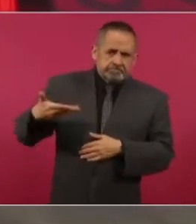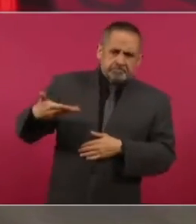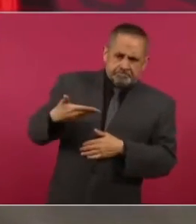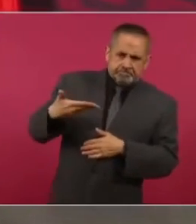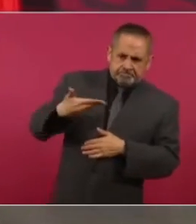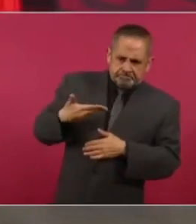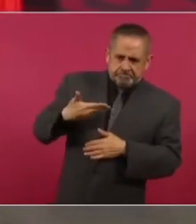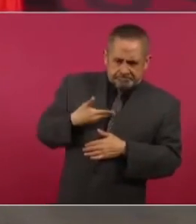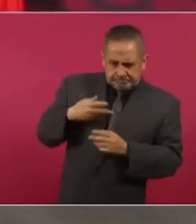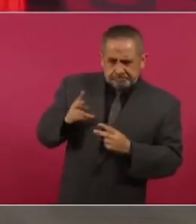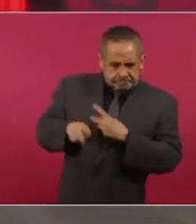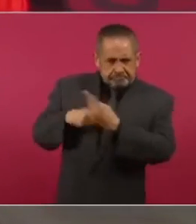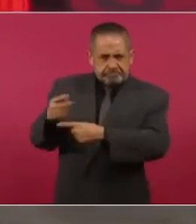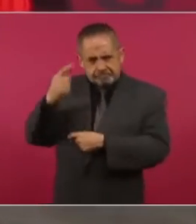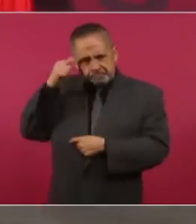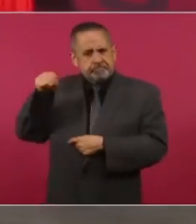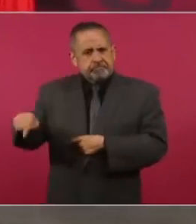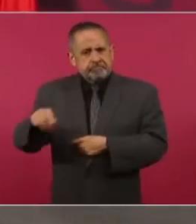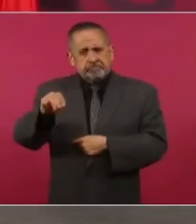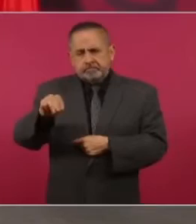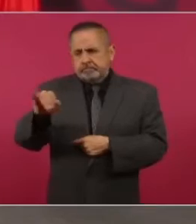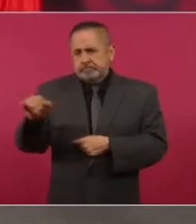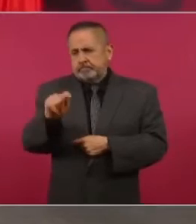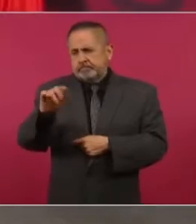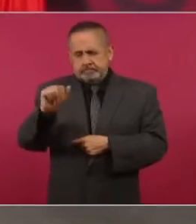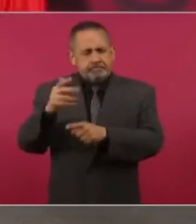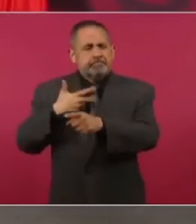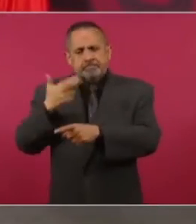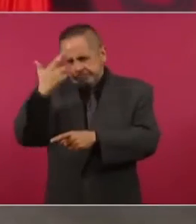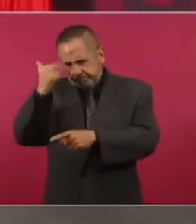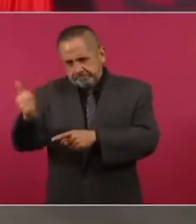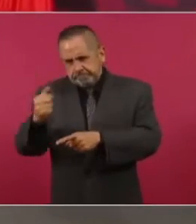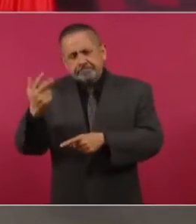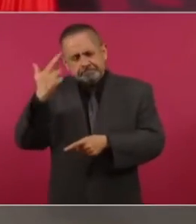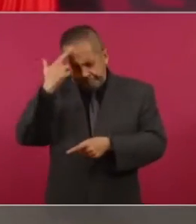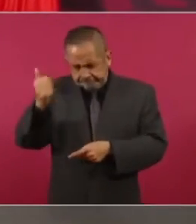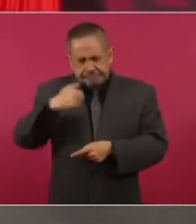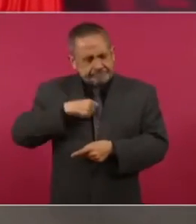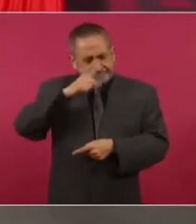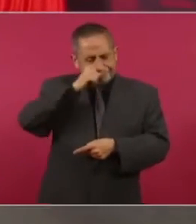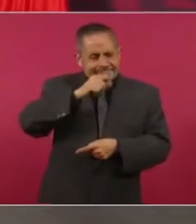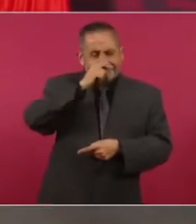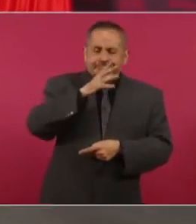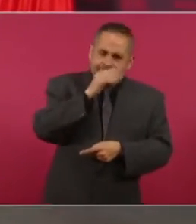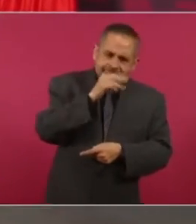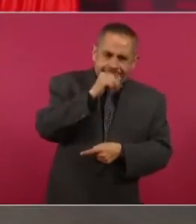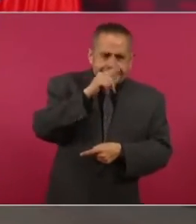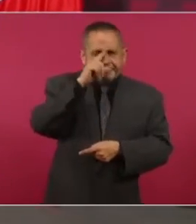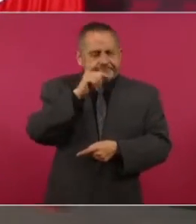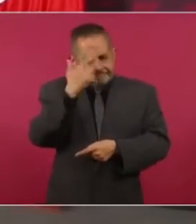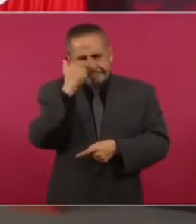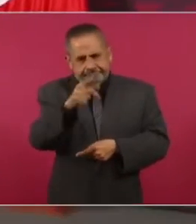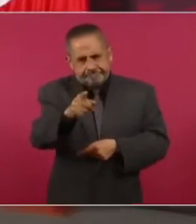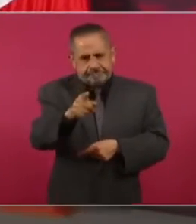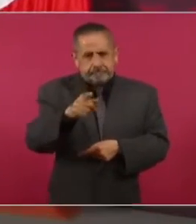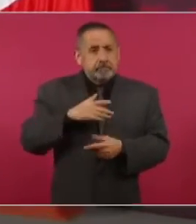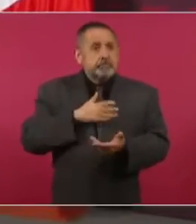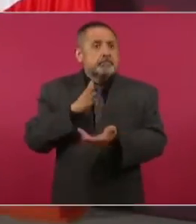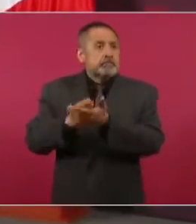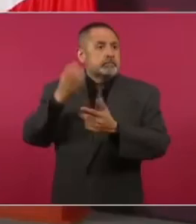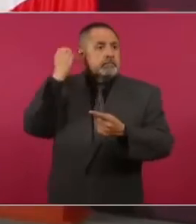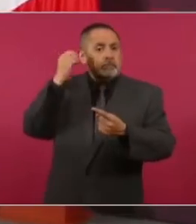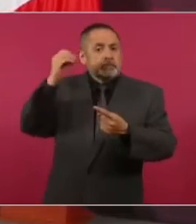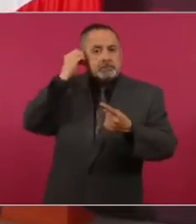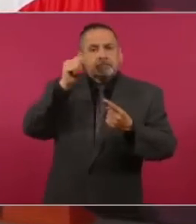pidiendo que yo vaya a la Mixteca. Tienen razón, no he podido ir. He estado en Oaxaca, en